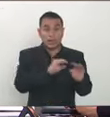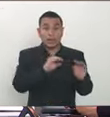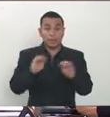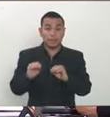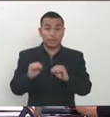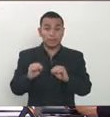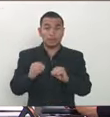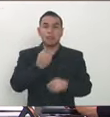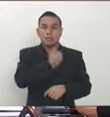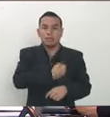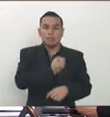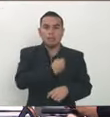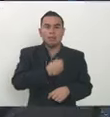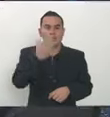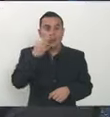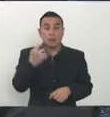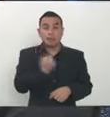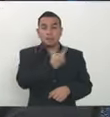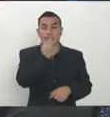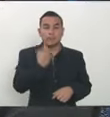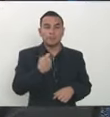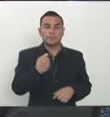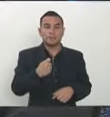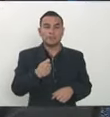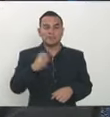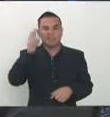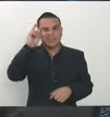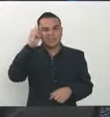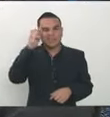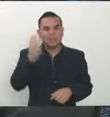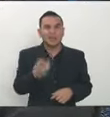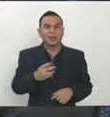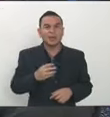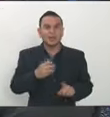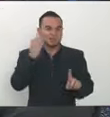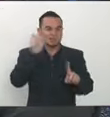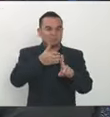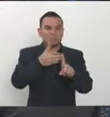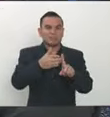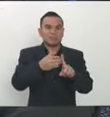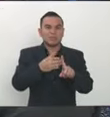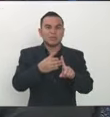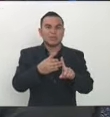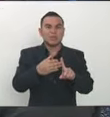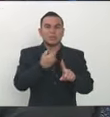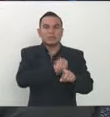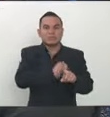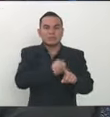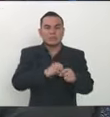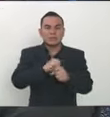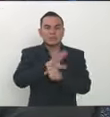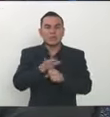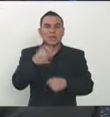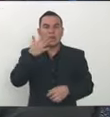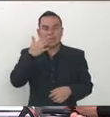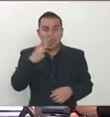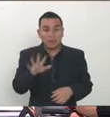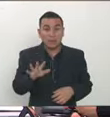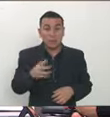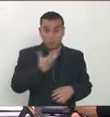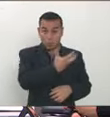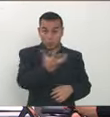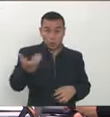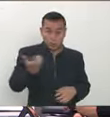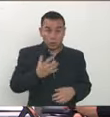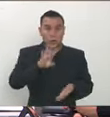afectada directamente. Alguien me preguntaba temprano, ¿qué significa afectado directamente? Bueno, por ejemplo, todos ustedes reciben